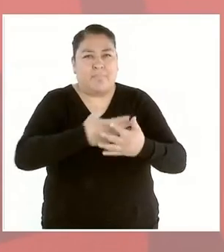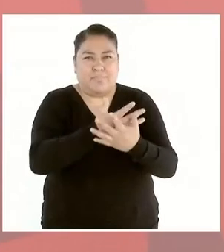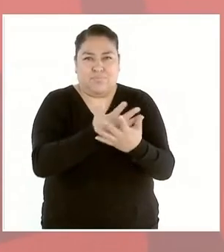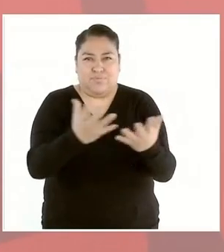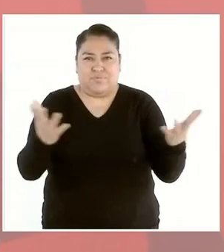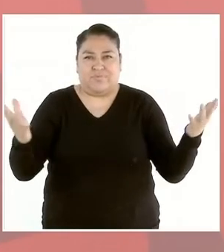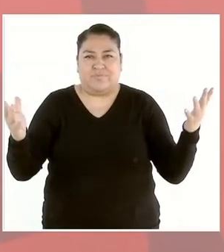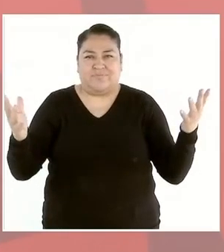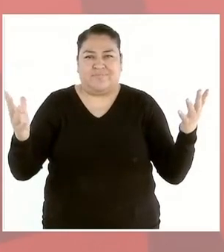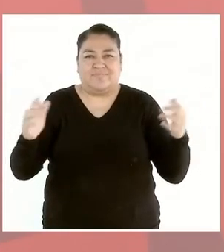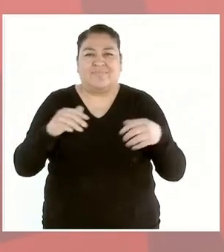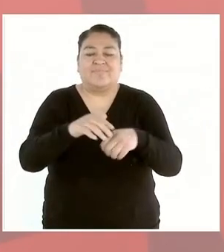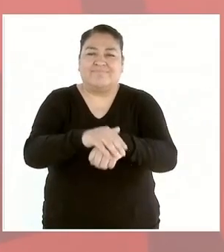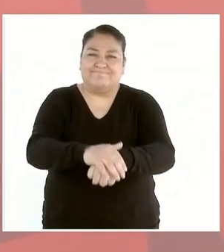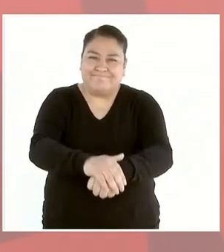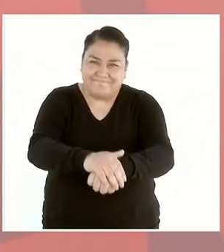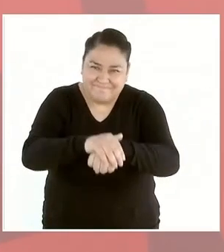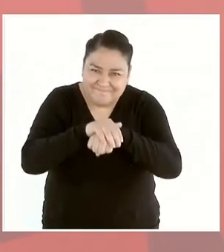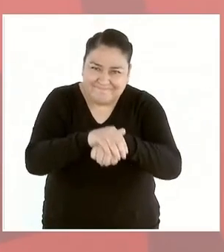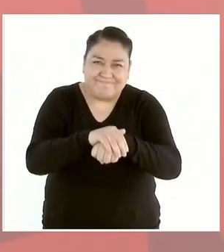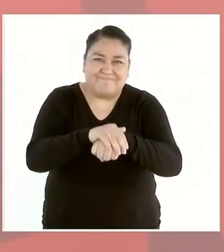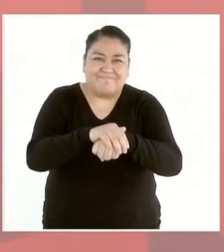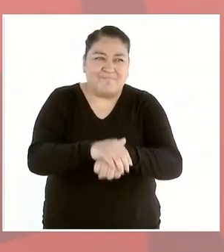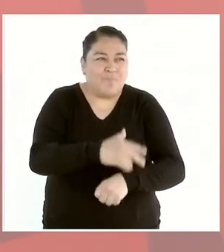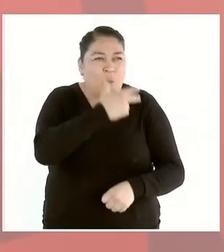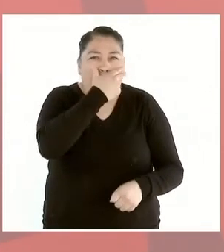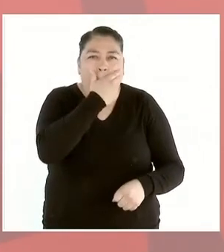amigas amigos